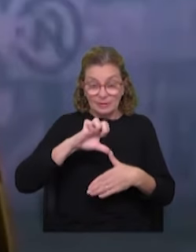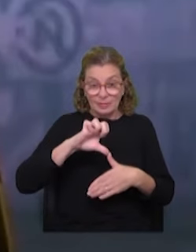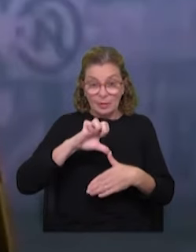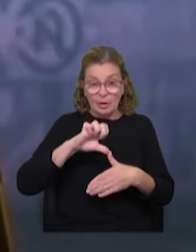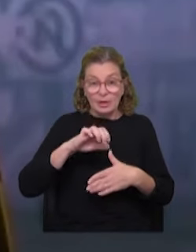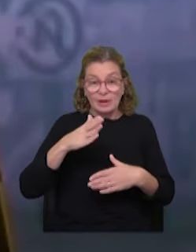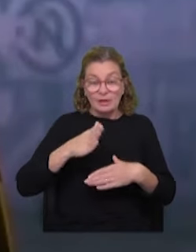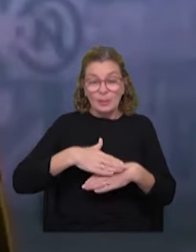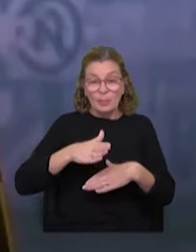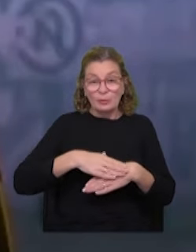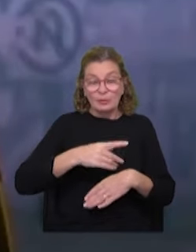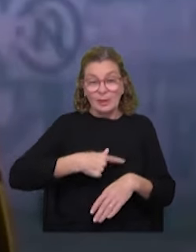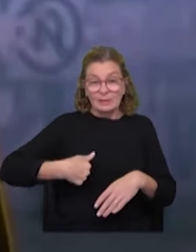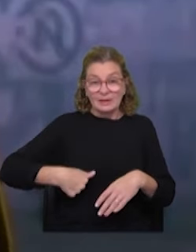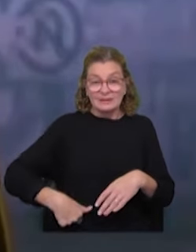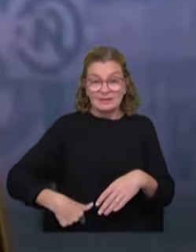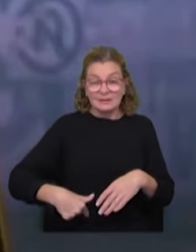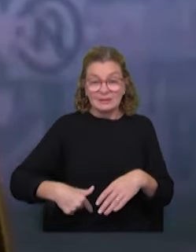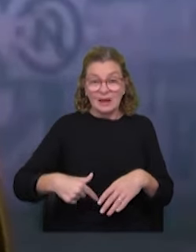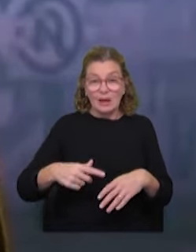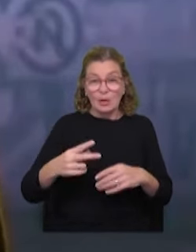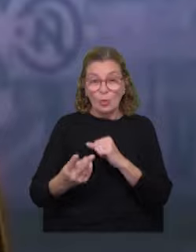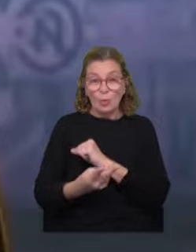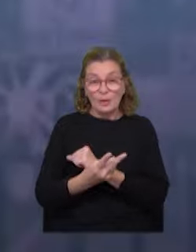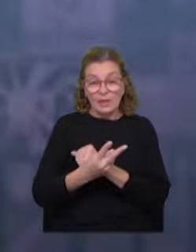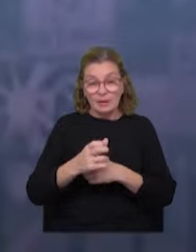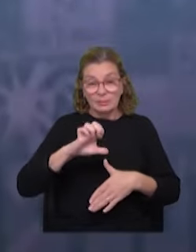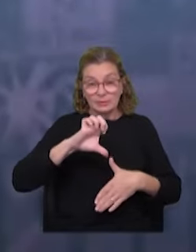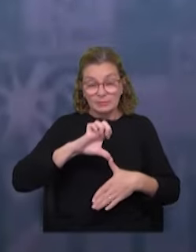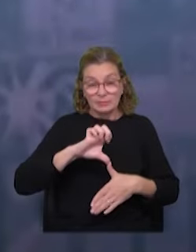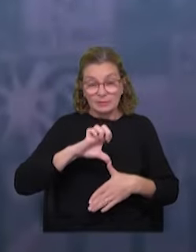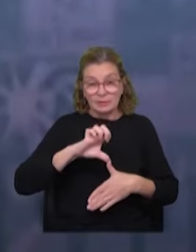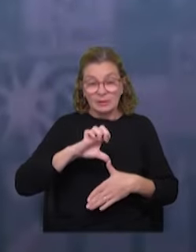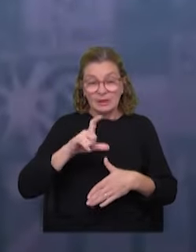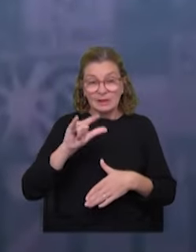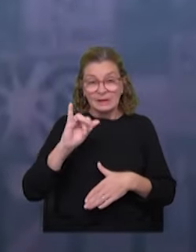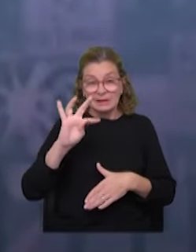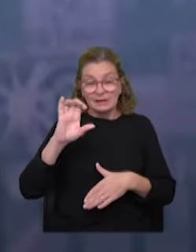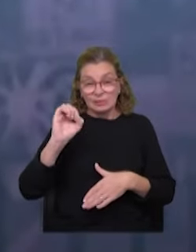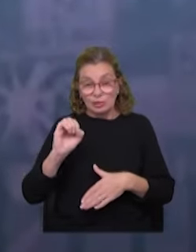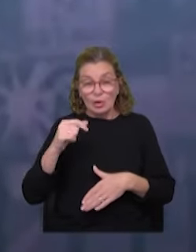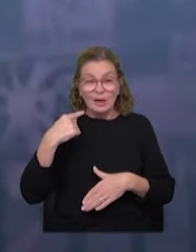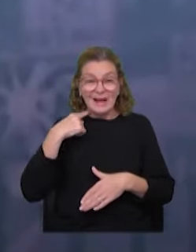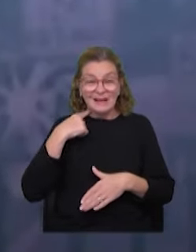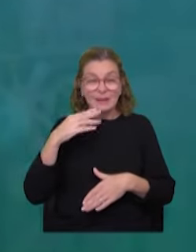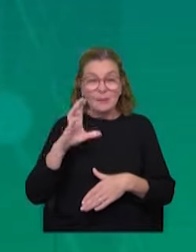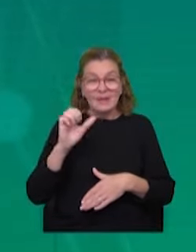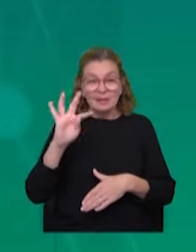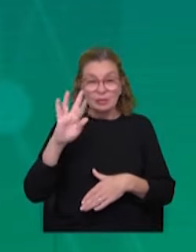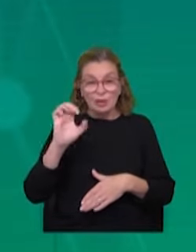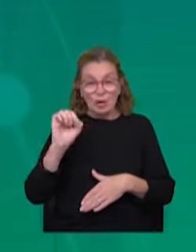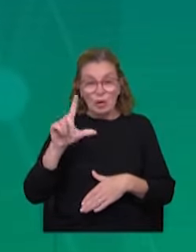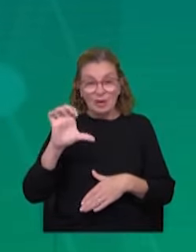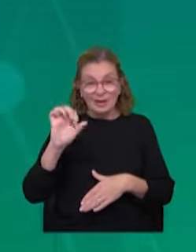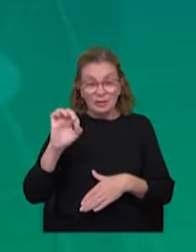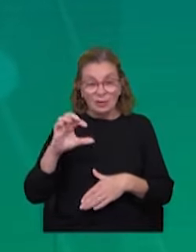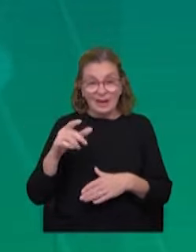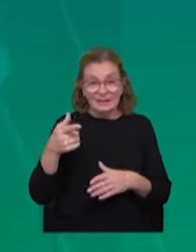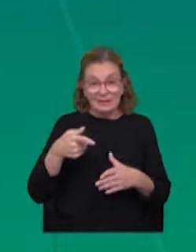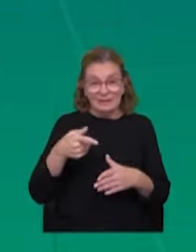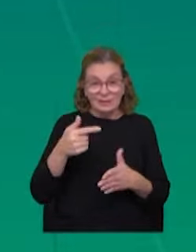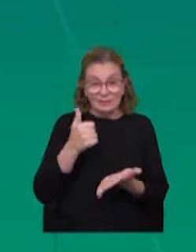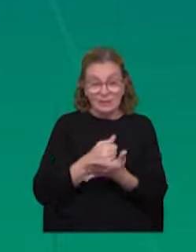China y volver a controlar los recursos naturales latinoamericanos principalmente el lítio el petróleo y el gas hasta Rambo estaba